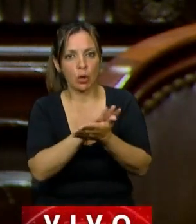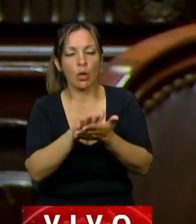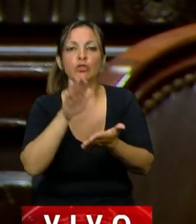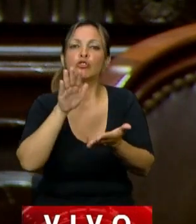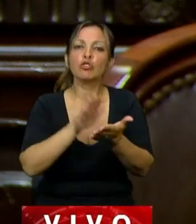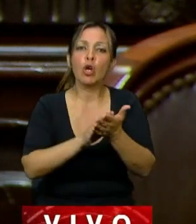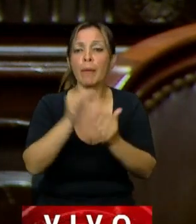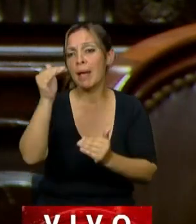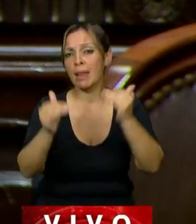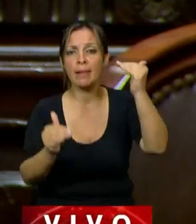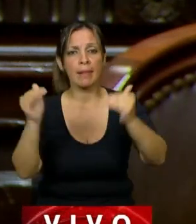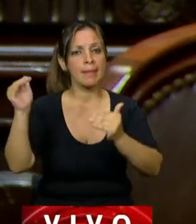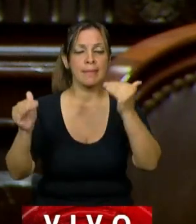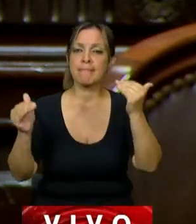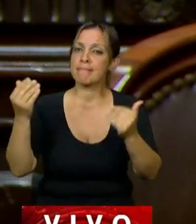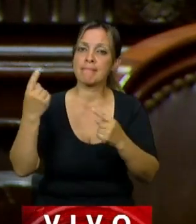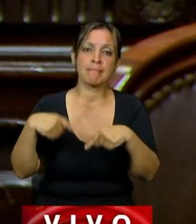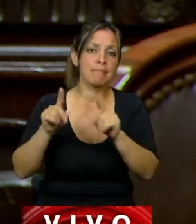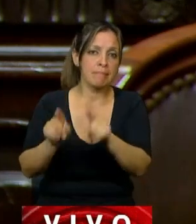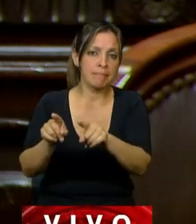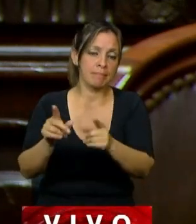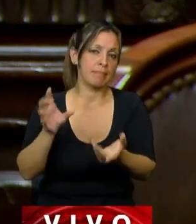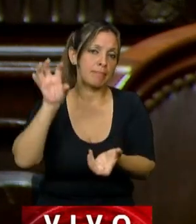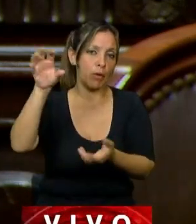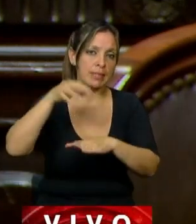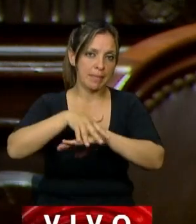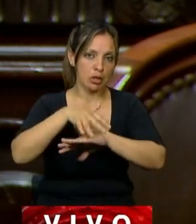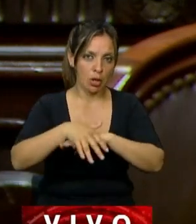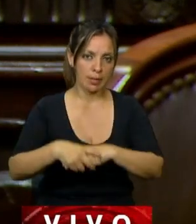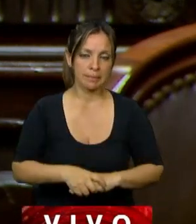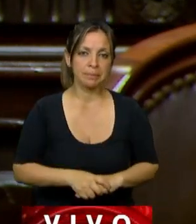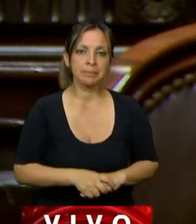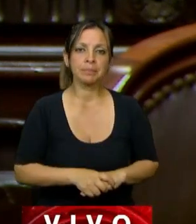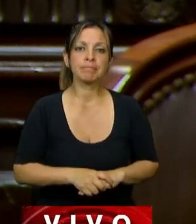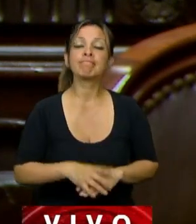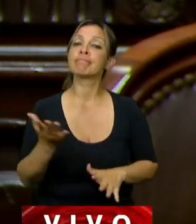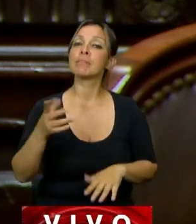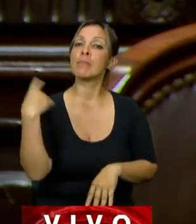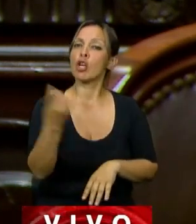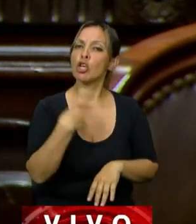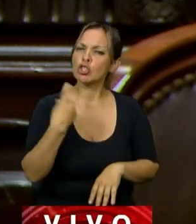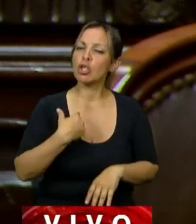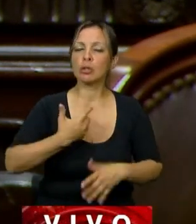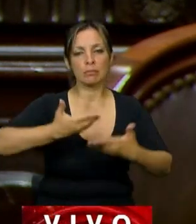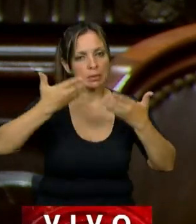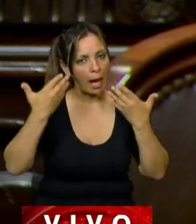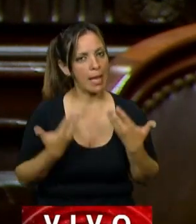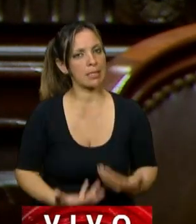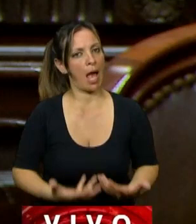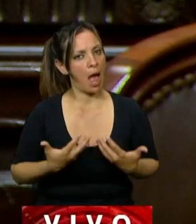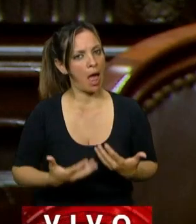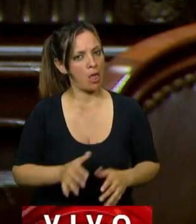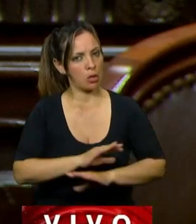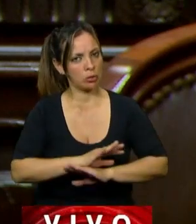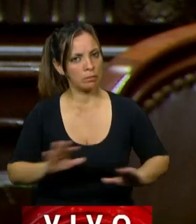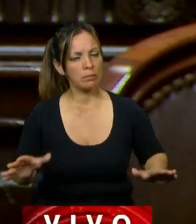las asimetrías que sufrimos en la provincia de Misiones. Nosotros nos hemos cansado